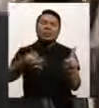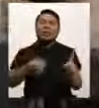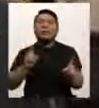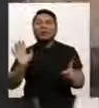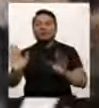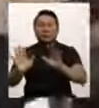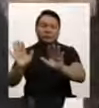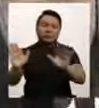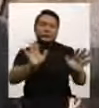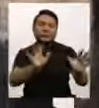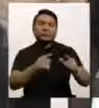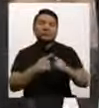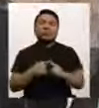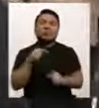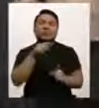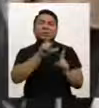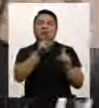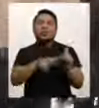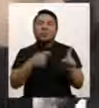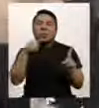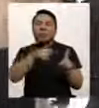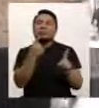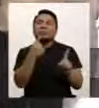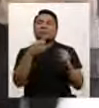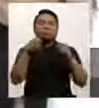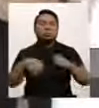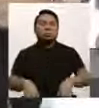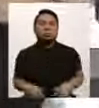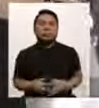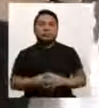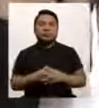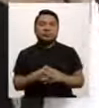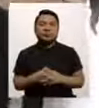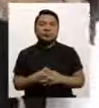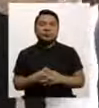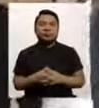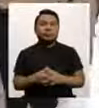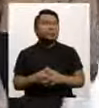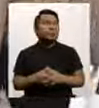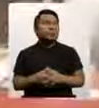impasse, un comentario que ellos no esperaban. El río Rímac se va a dar en los plazos,